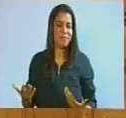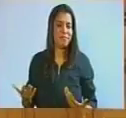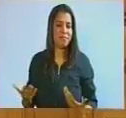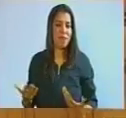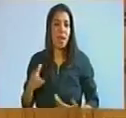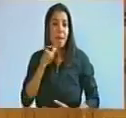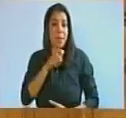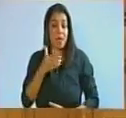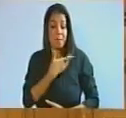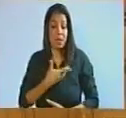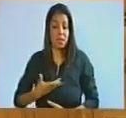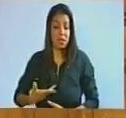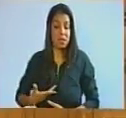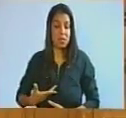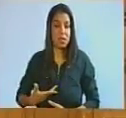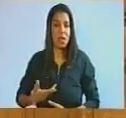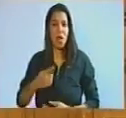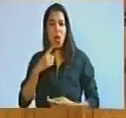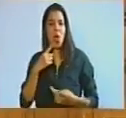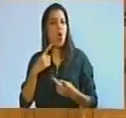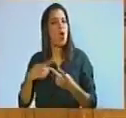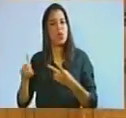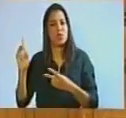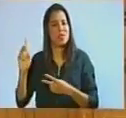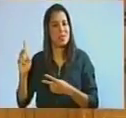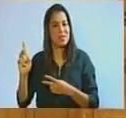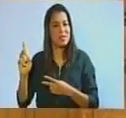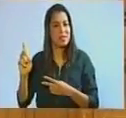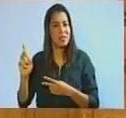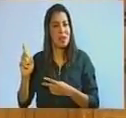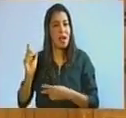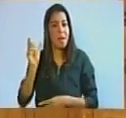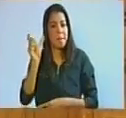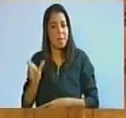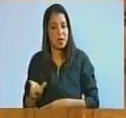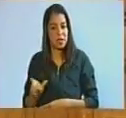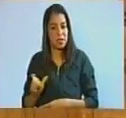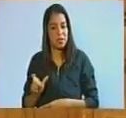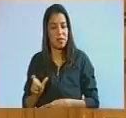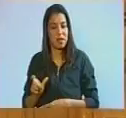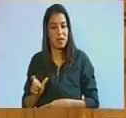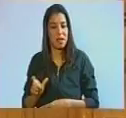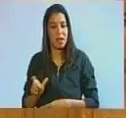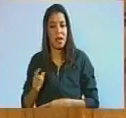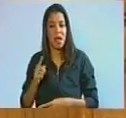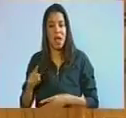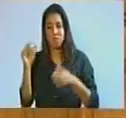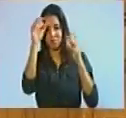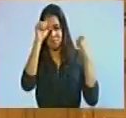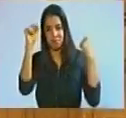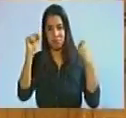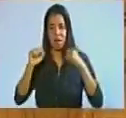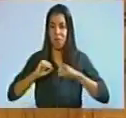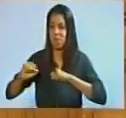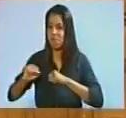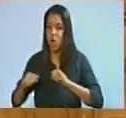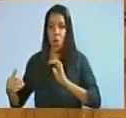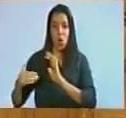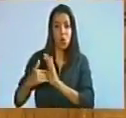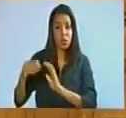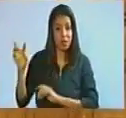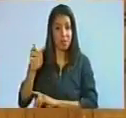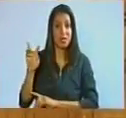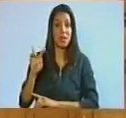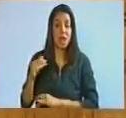¿no? El señor Carter también estuvo muy activo, él y su canciller. Y bueno, hoy entra